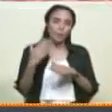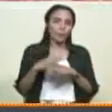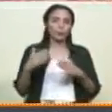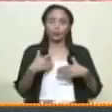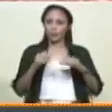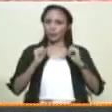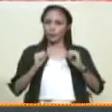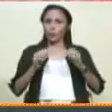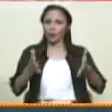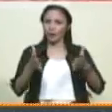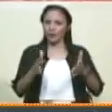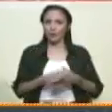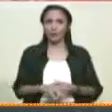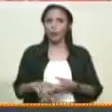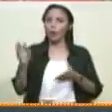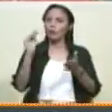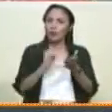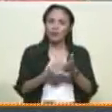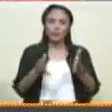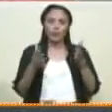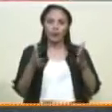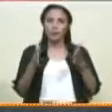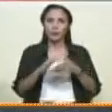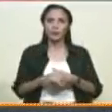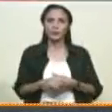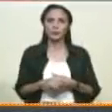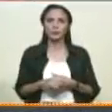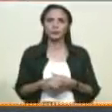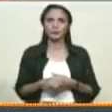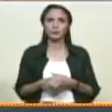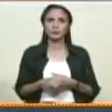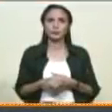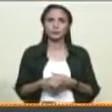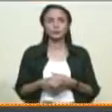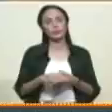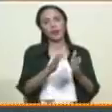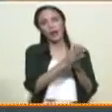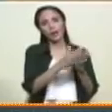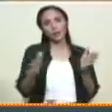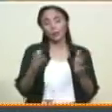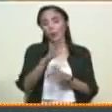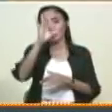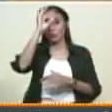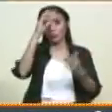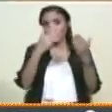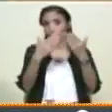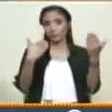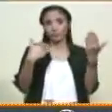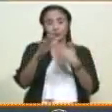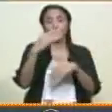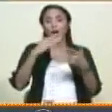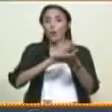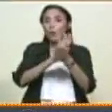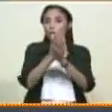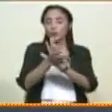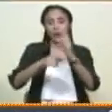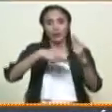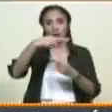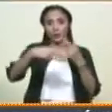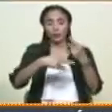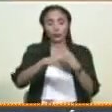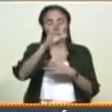seguro. De manera que este lapso que queda de aquí no sé cuándo, que termine la